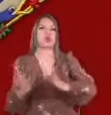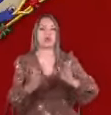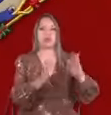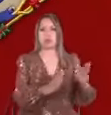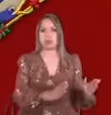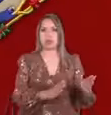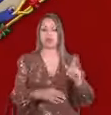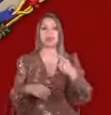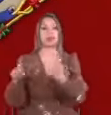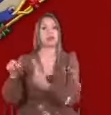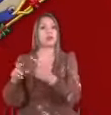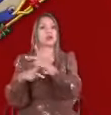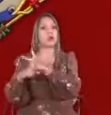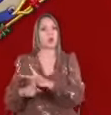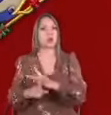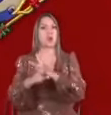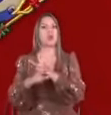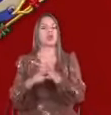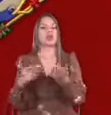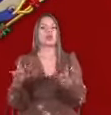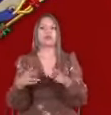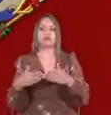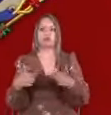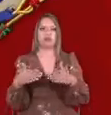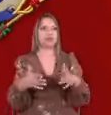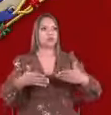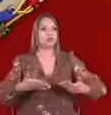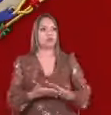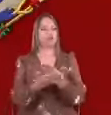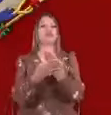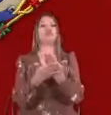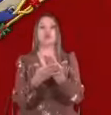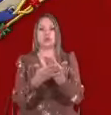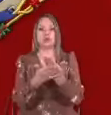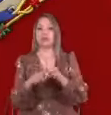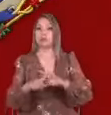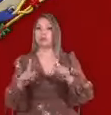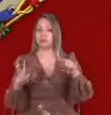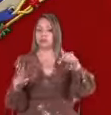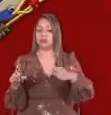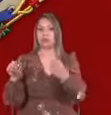Quito cuidará, potenciará y abrirá nuevos mercados, pero la